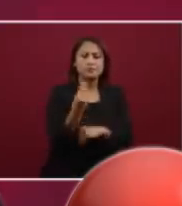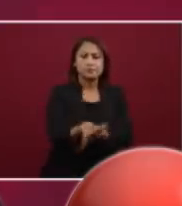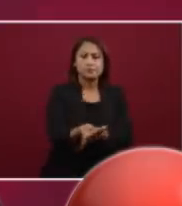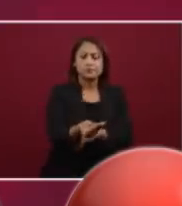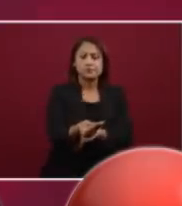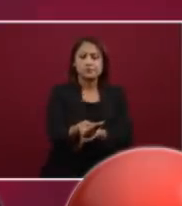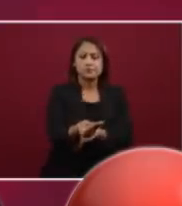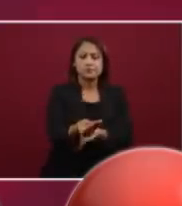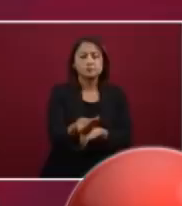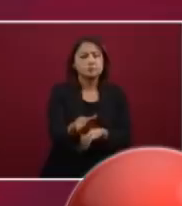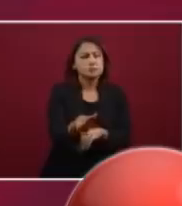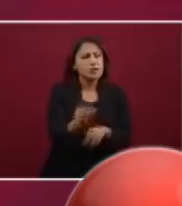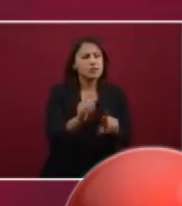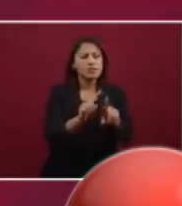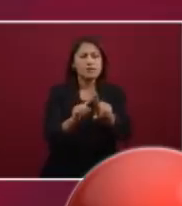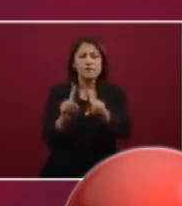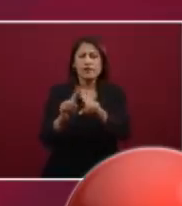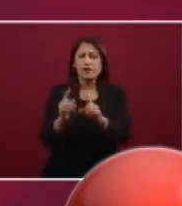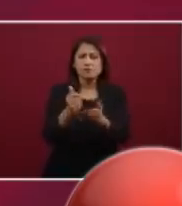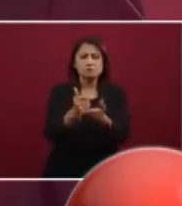por servicios,